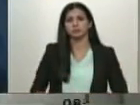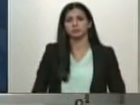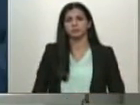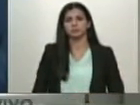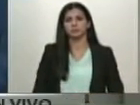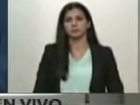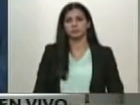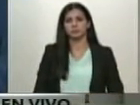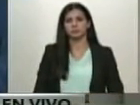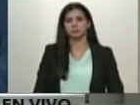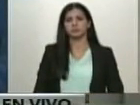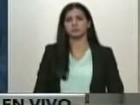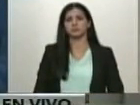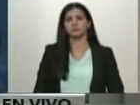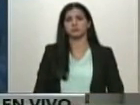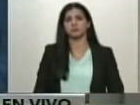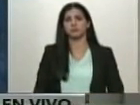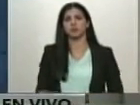Igualmente,